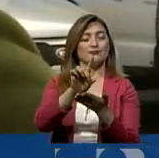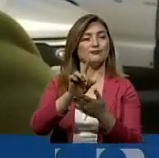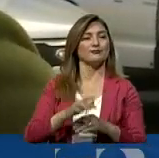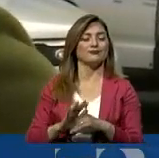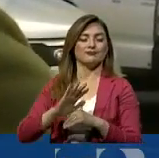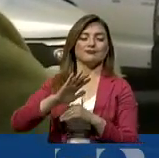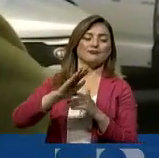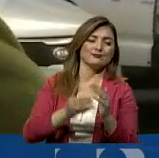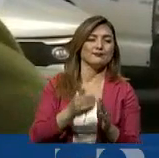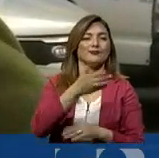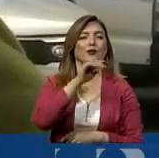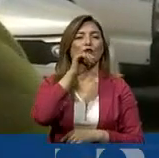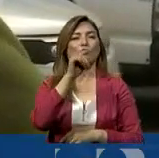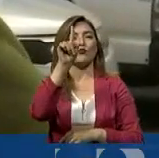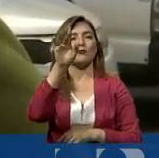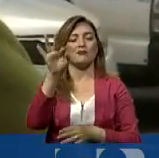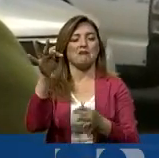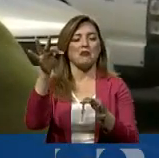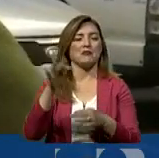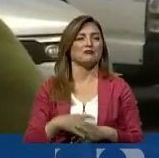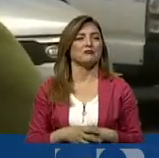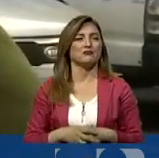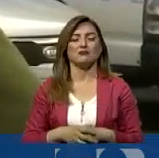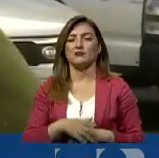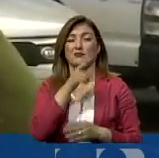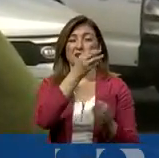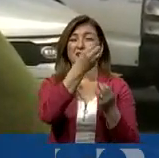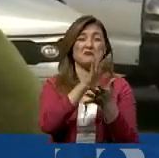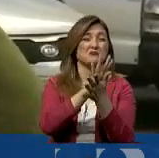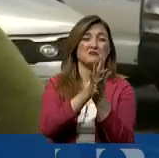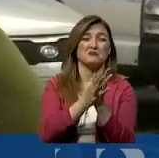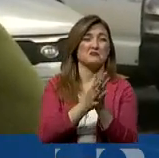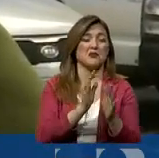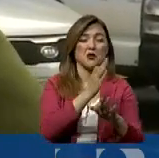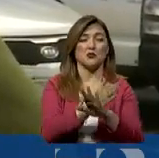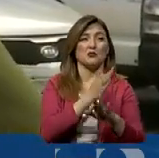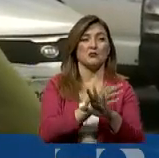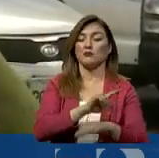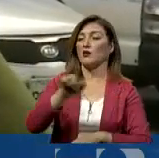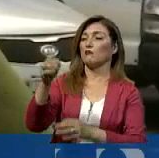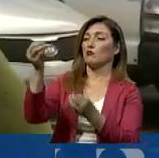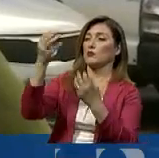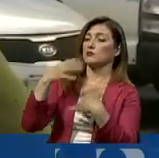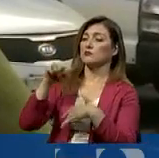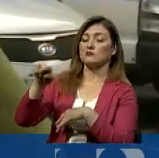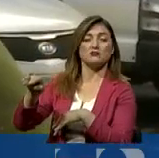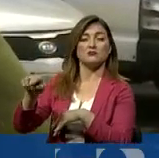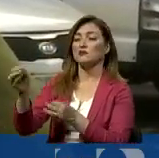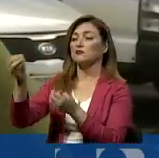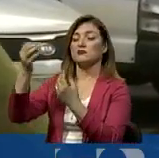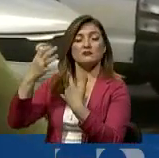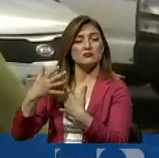vengo otra vez porque faltaba un papel. No hay nadie quien informe ahí. Le dan el turno y dice, vaya información, y ahí se